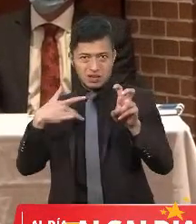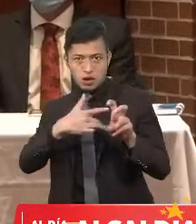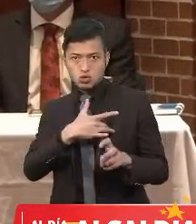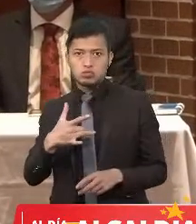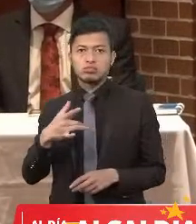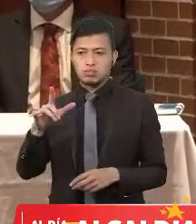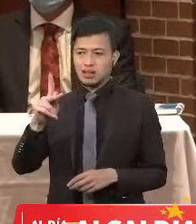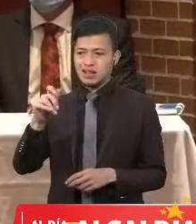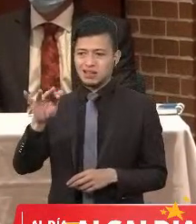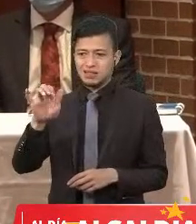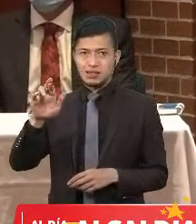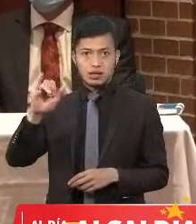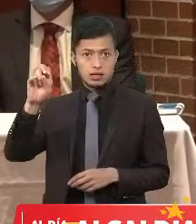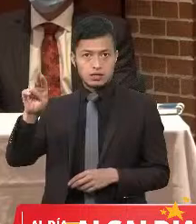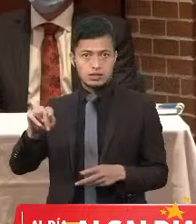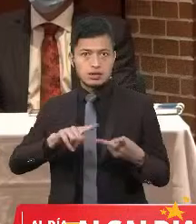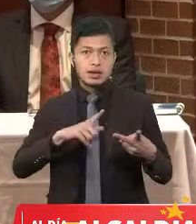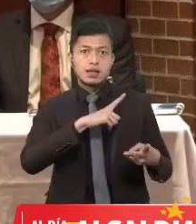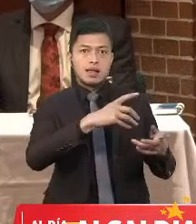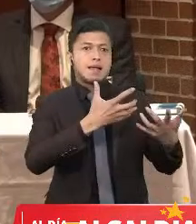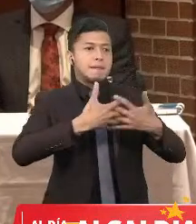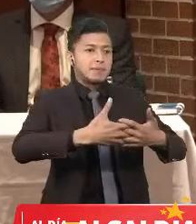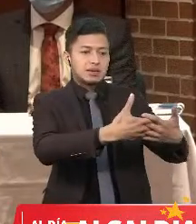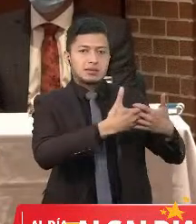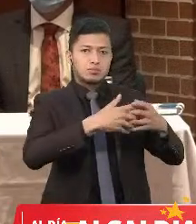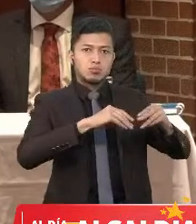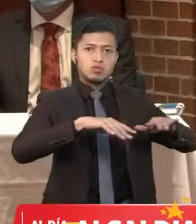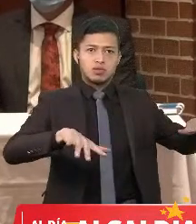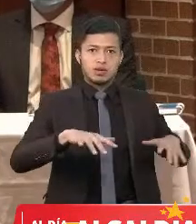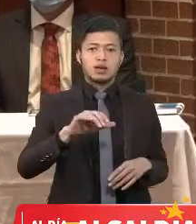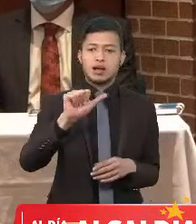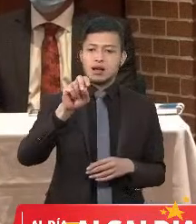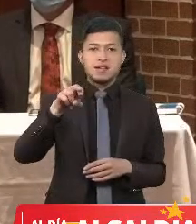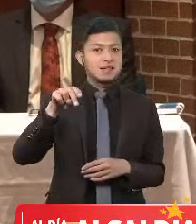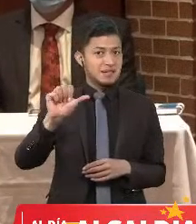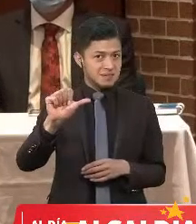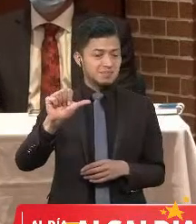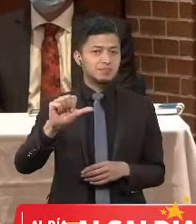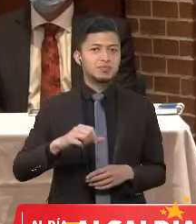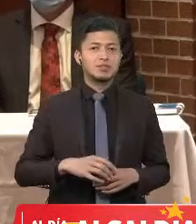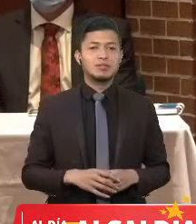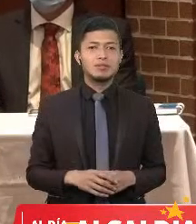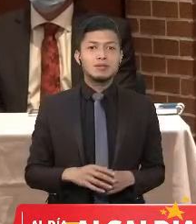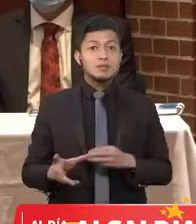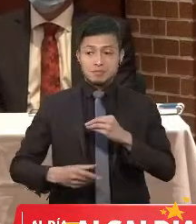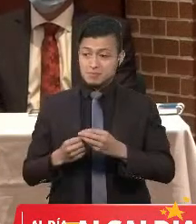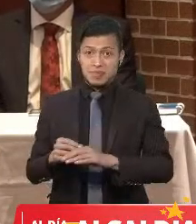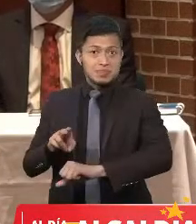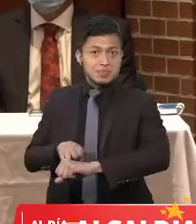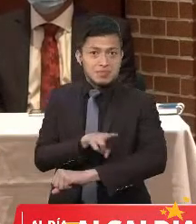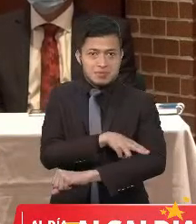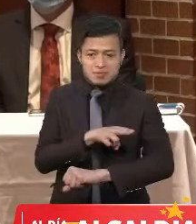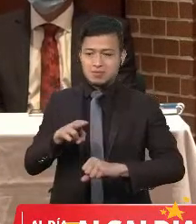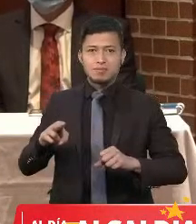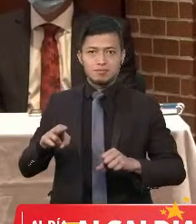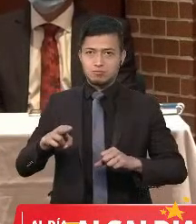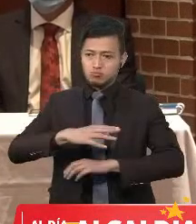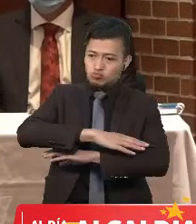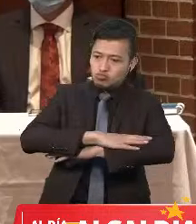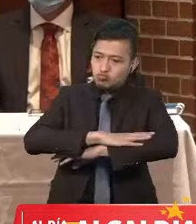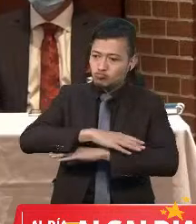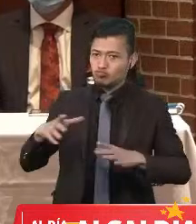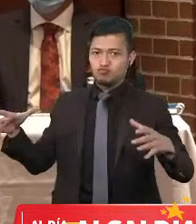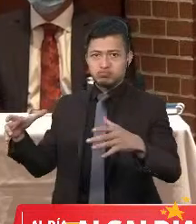relaciones públicas de la empresa Moncada Holding, Ana Cristina Palacio, la delegación diplomática, subsecretarios, directivos y